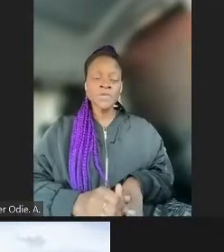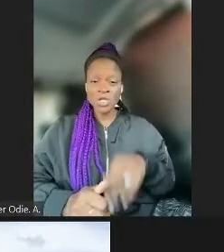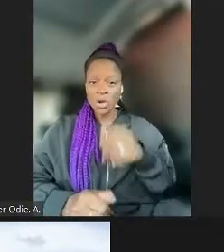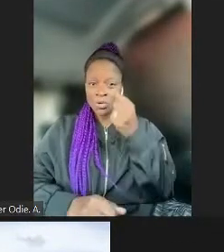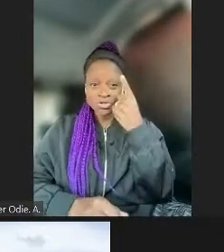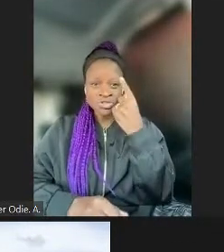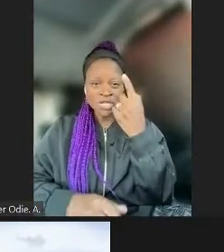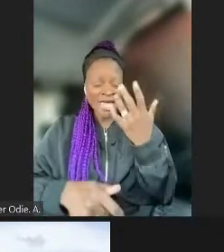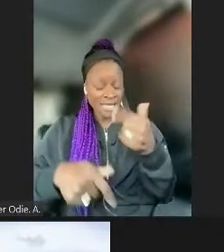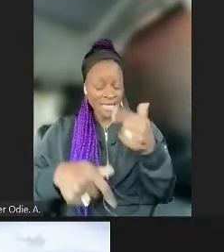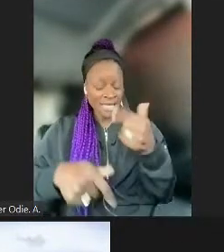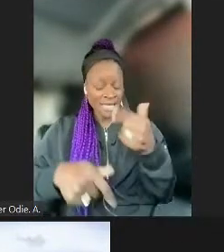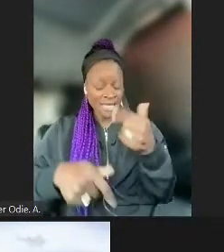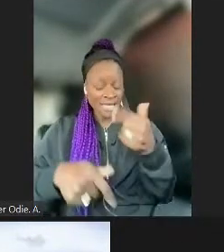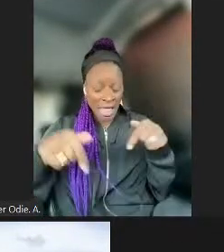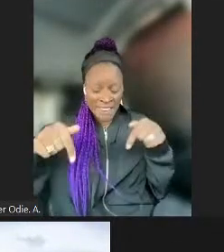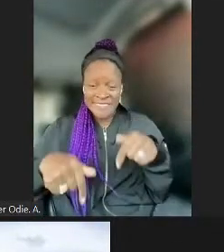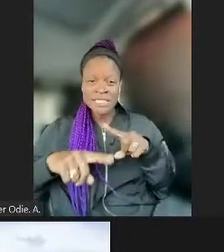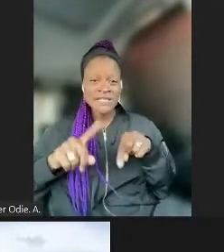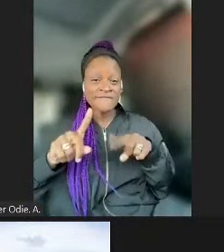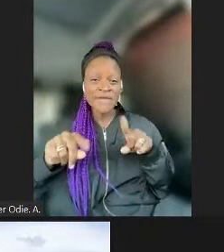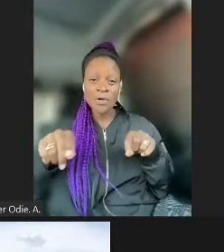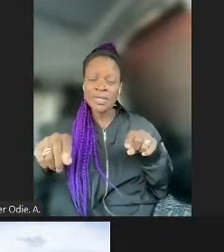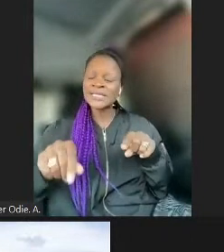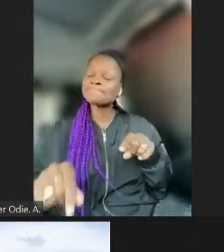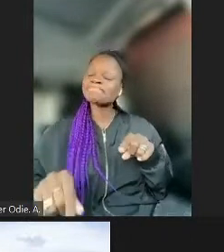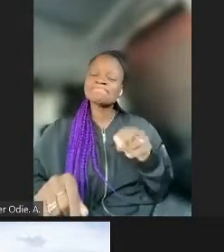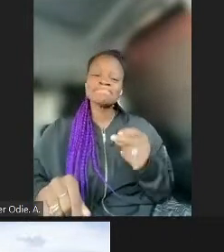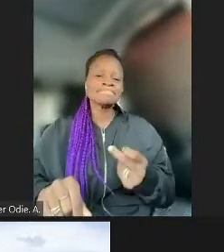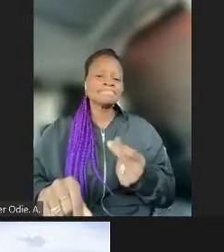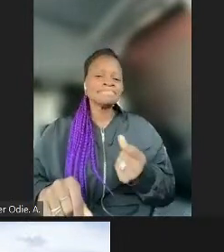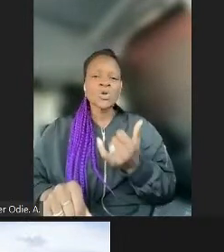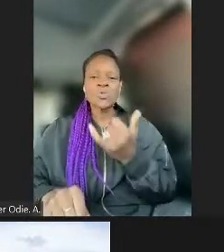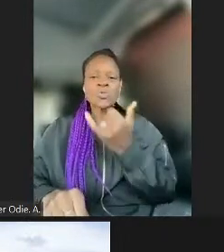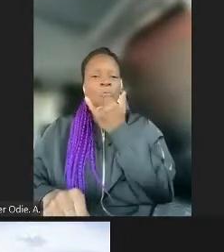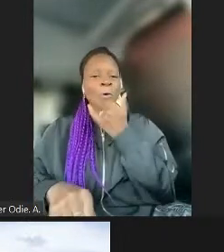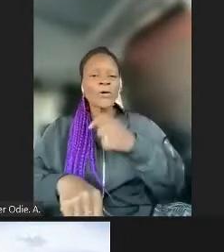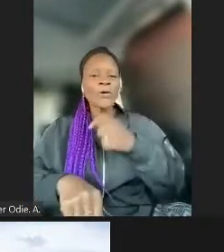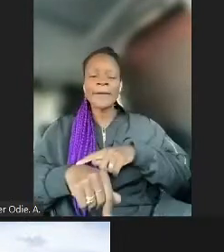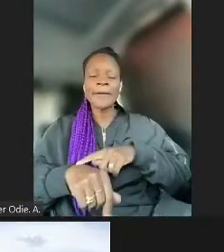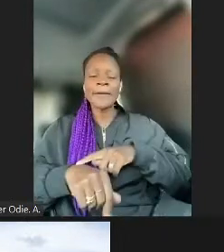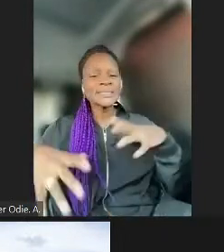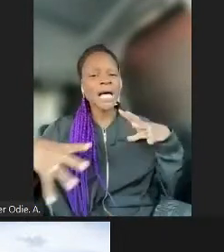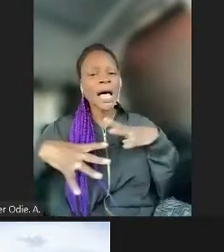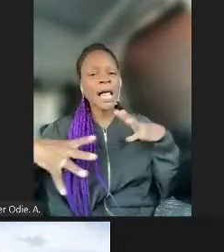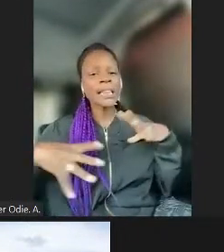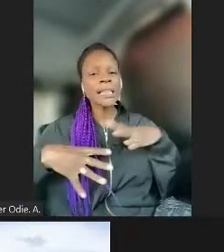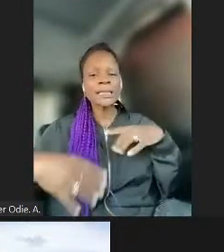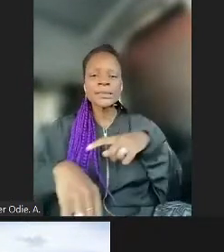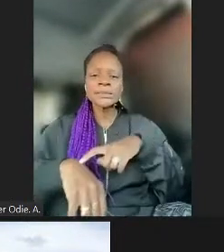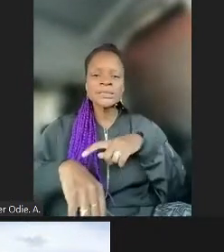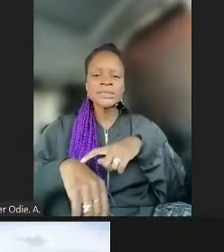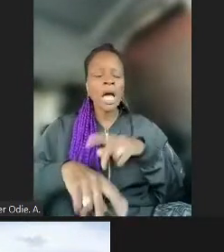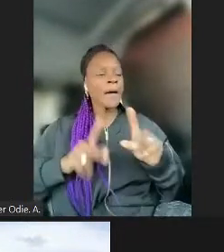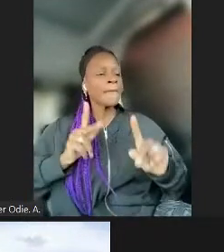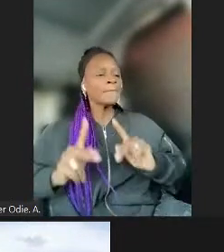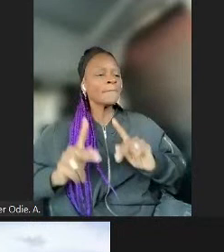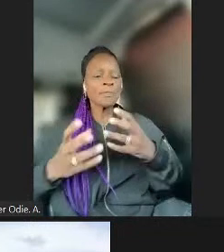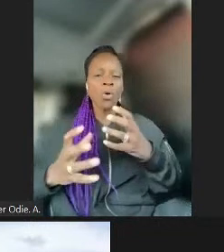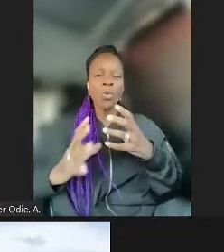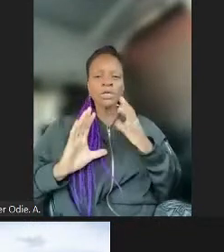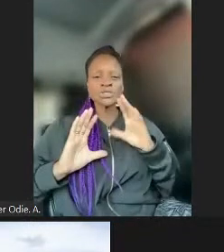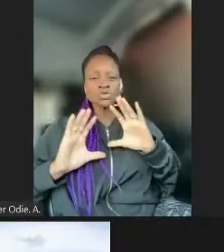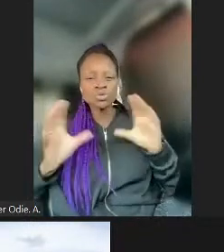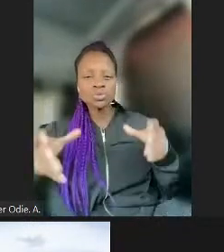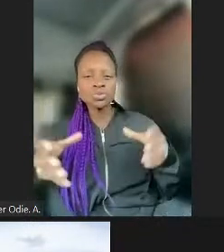preocupación aquí es de que esta variante va a querer empezar ahora, apenas estamos entrando a la temporada de festividades de Navidad,